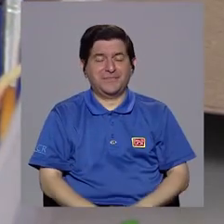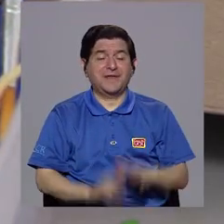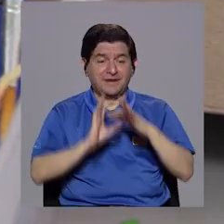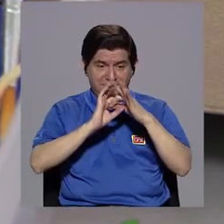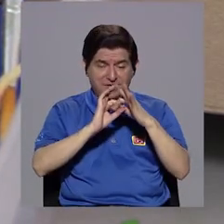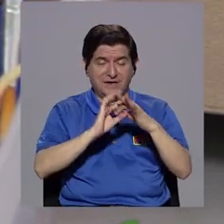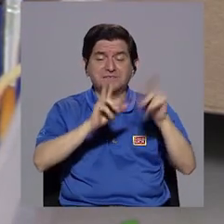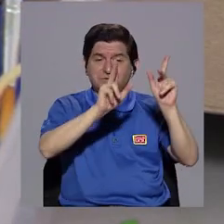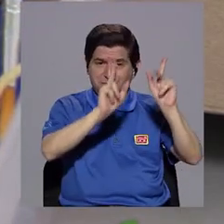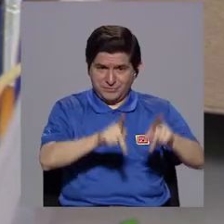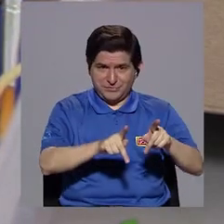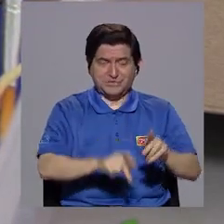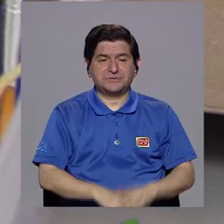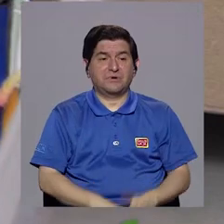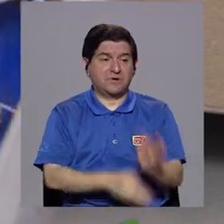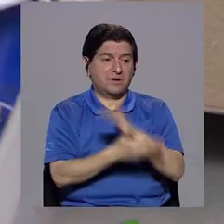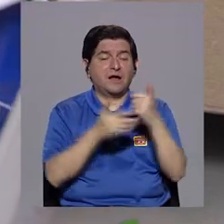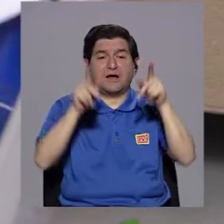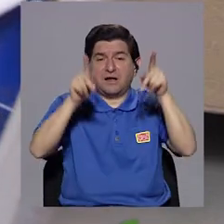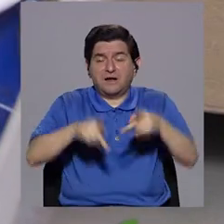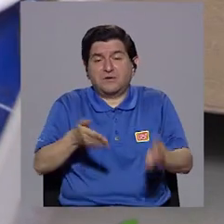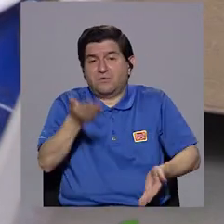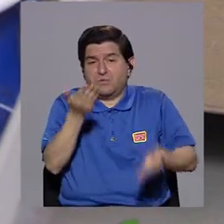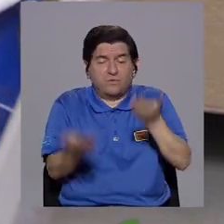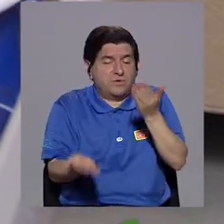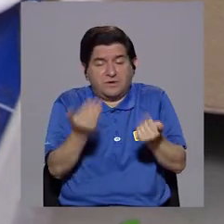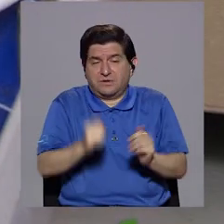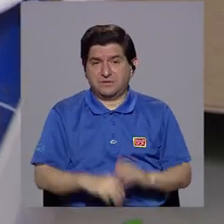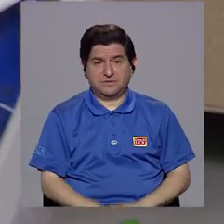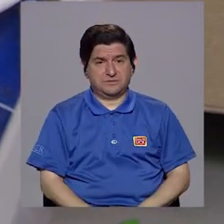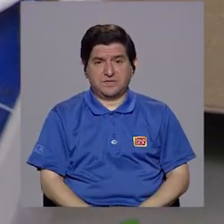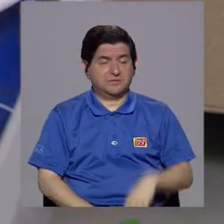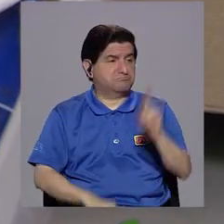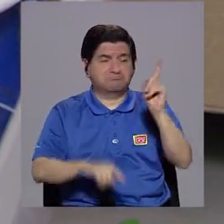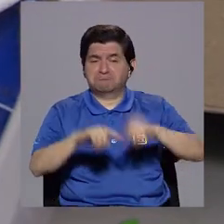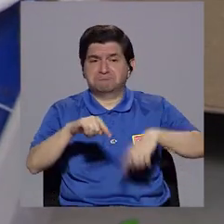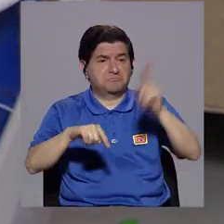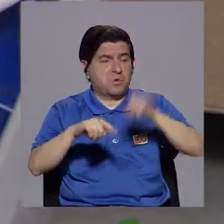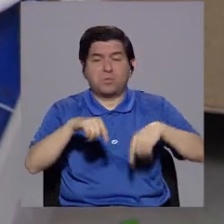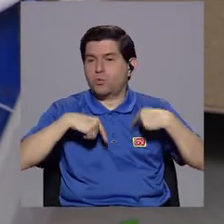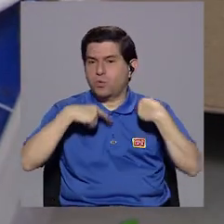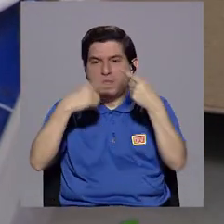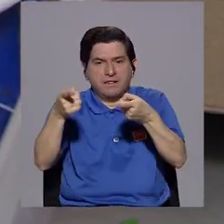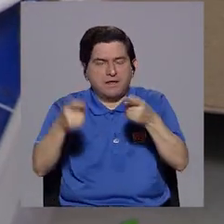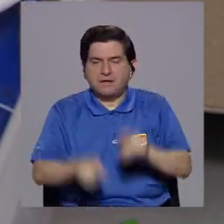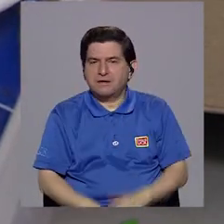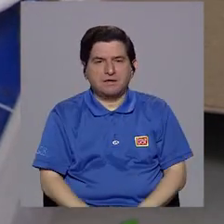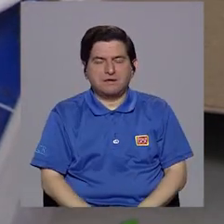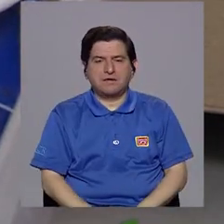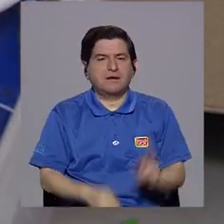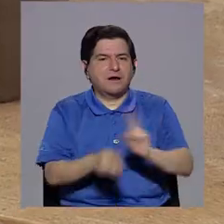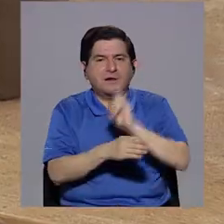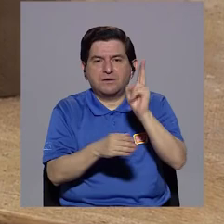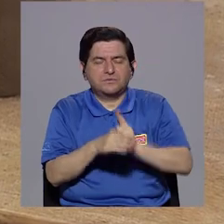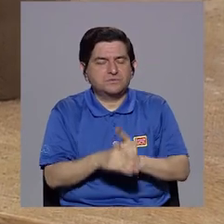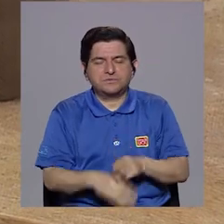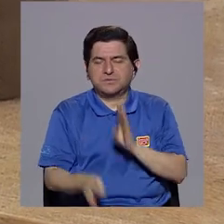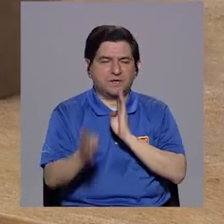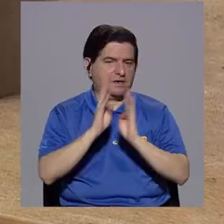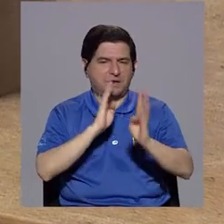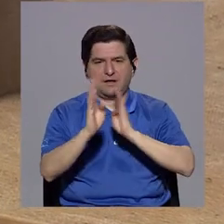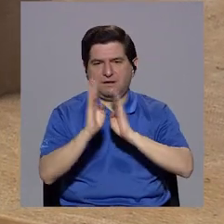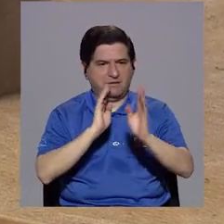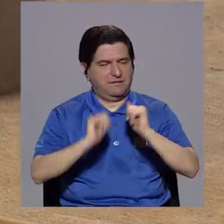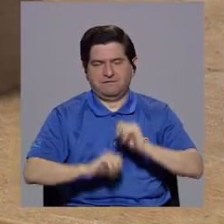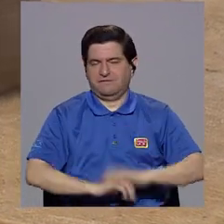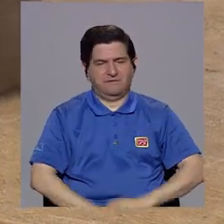eso tiene que ver mucho con el paciente, habrán algunos pacientes que de hecho ni siquiera pueden acudir a la palabra como podemos acudir a la